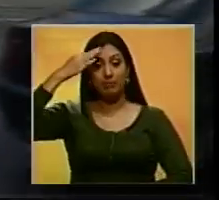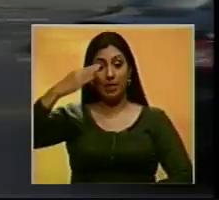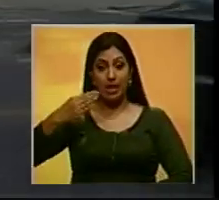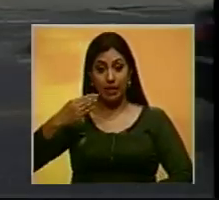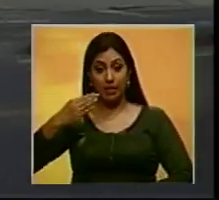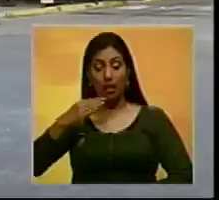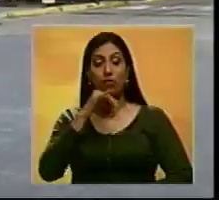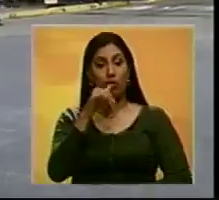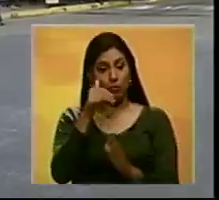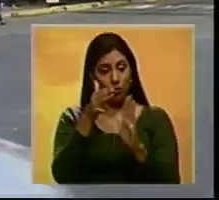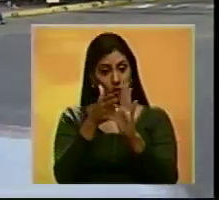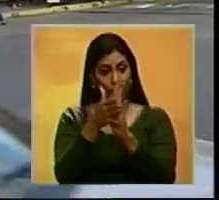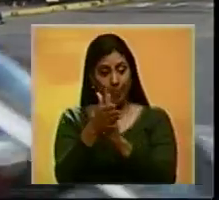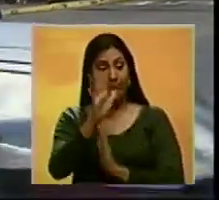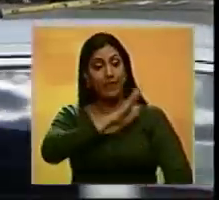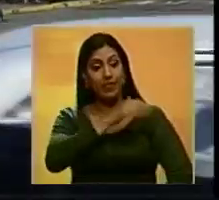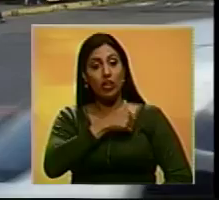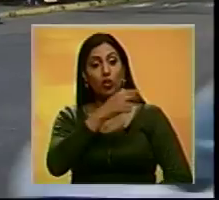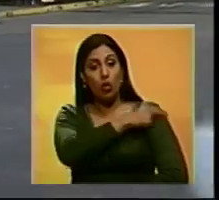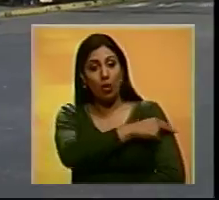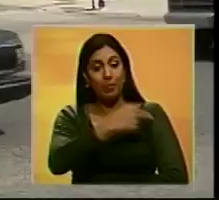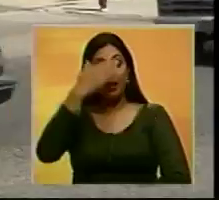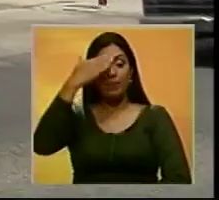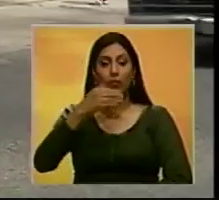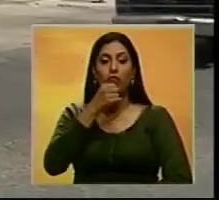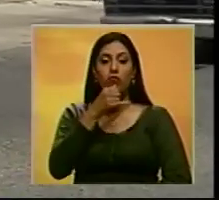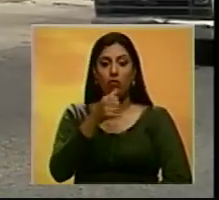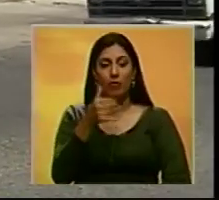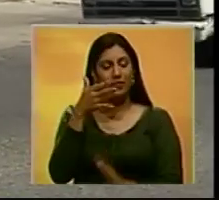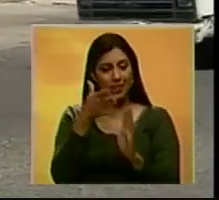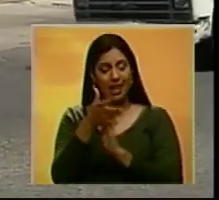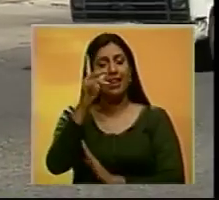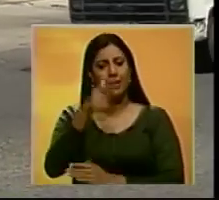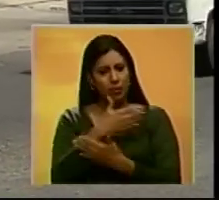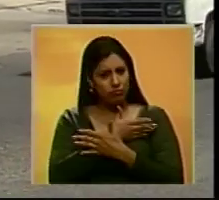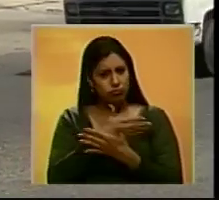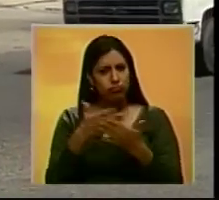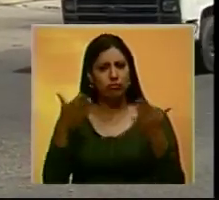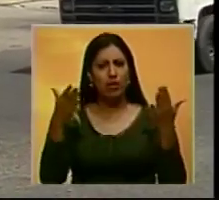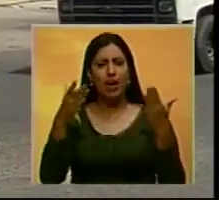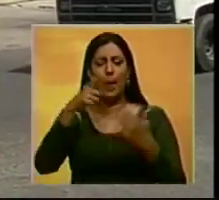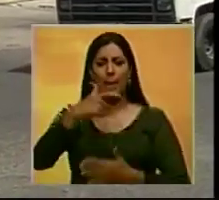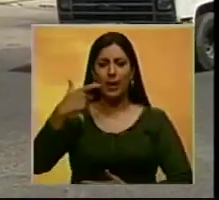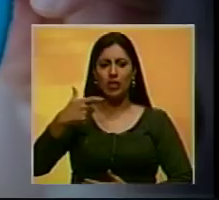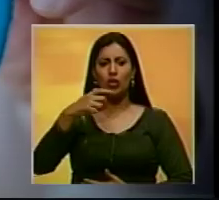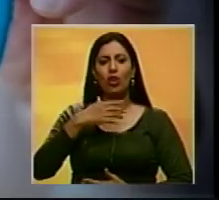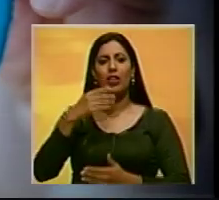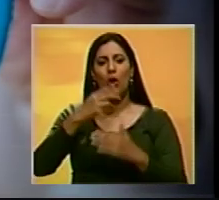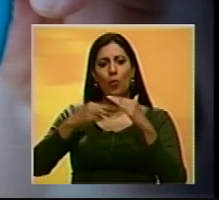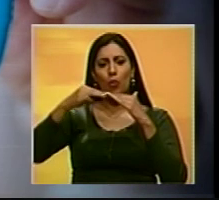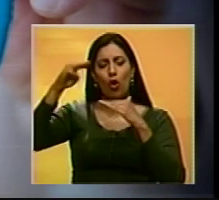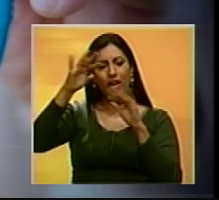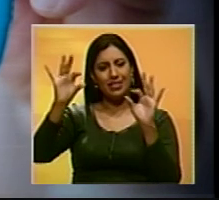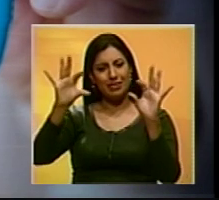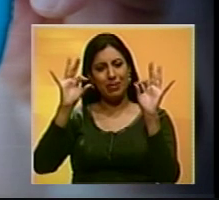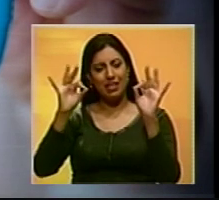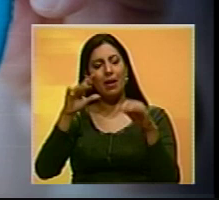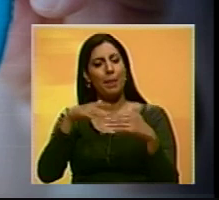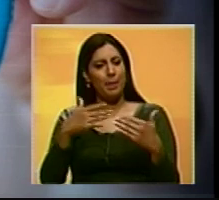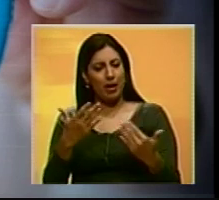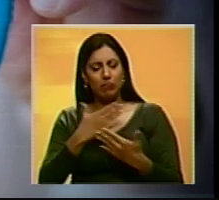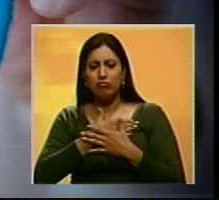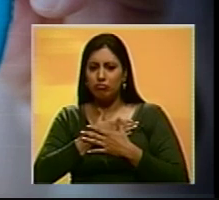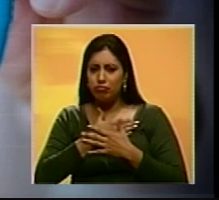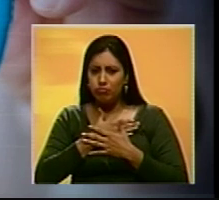Leonardo Noroño Torres, el director del Hospital Militar, informó que también están abiertas residencias de posgrado en varias especialidades y